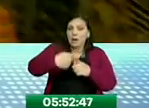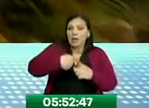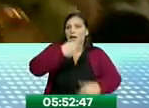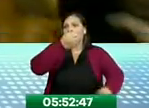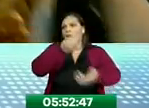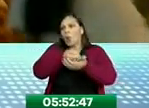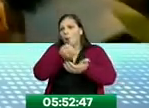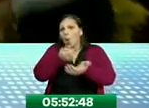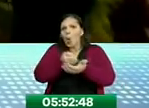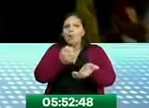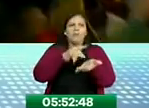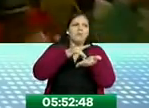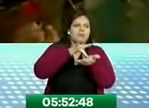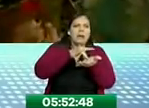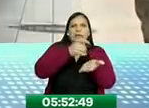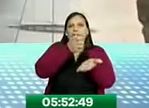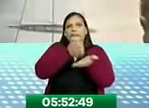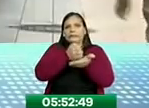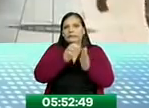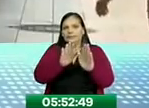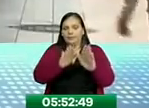en especial.